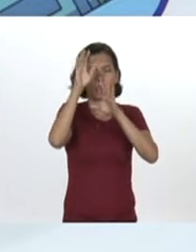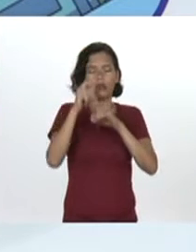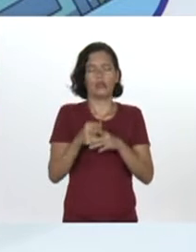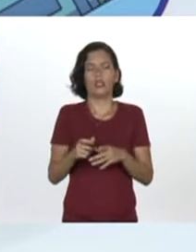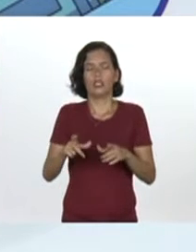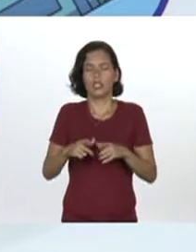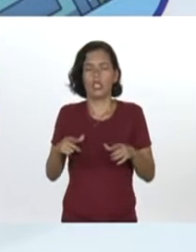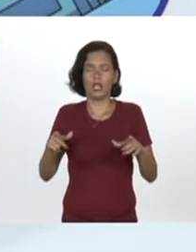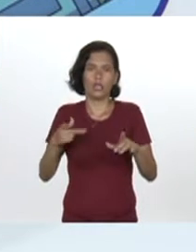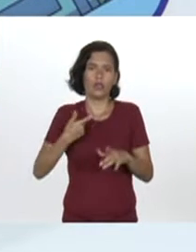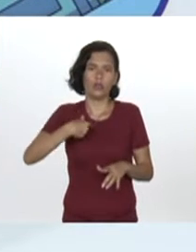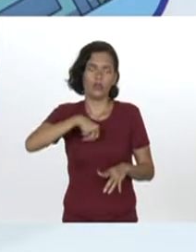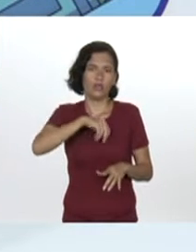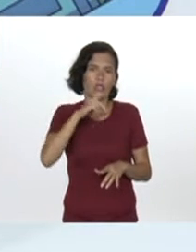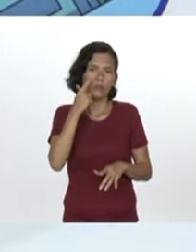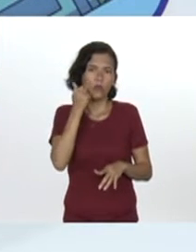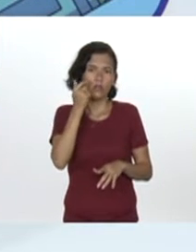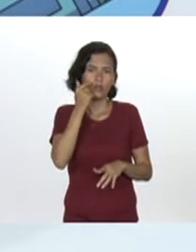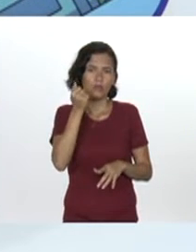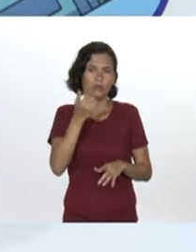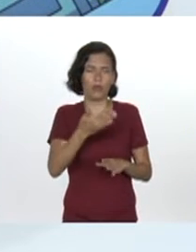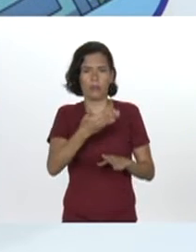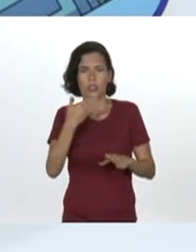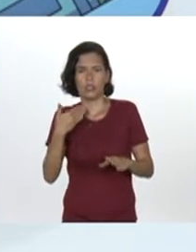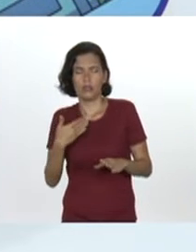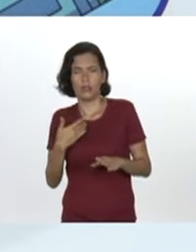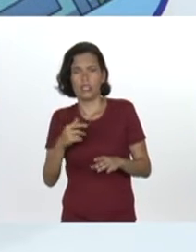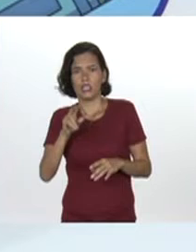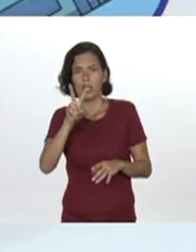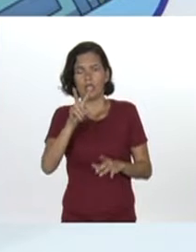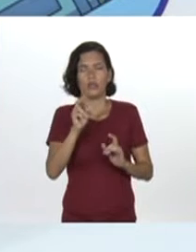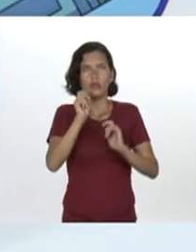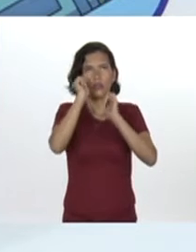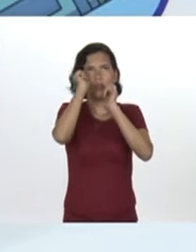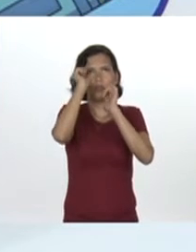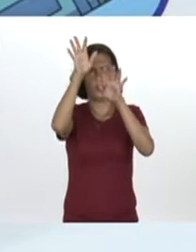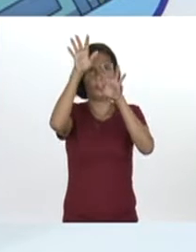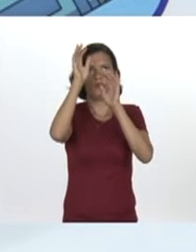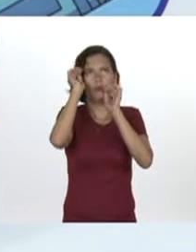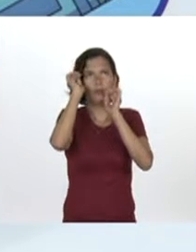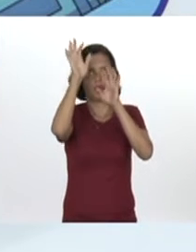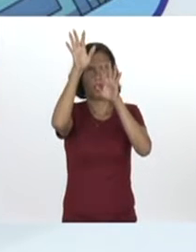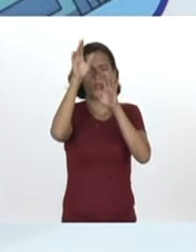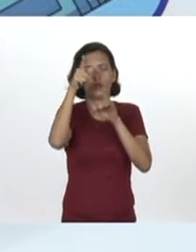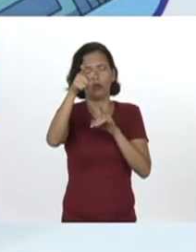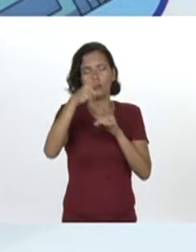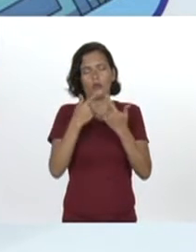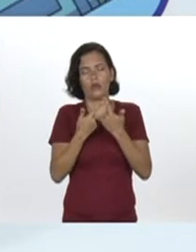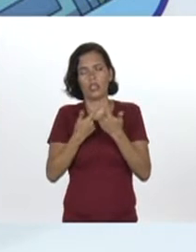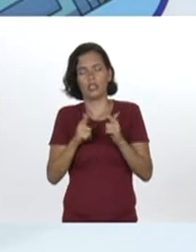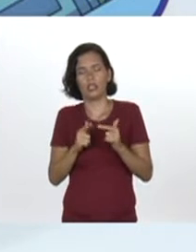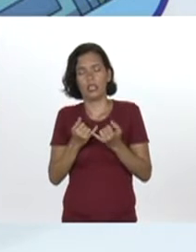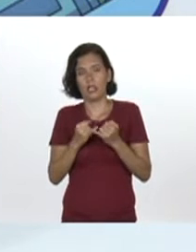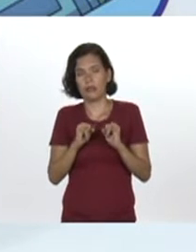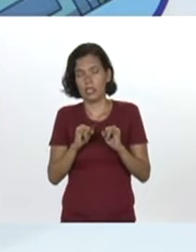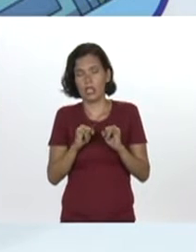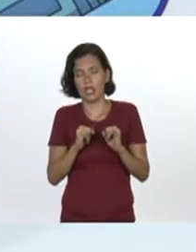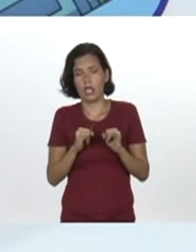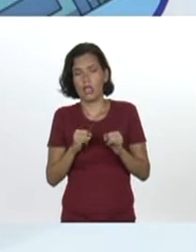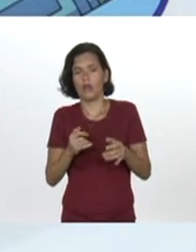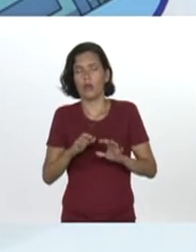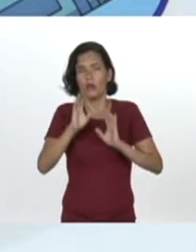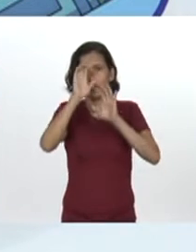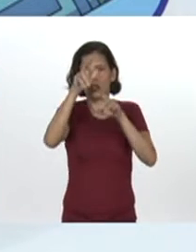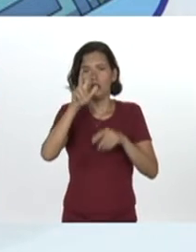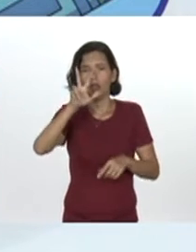donde nosotros estábamos acostumbrados pasado el arco, serán 2 tiros libres. Con esto voy a terminar con el baloncesto 3 versus